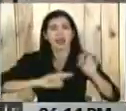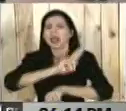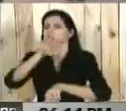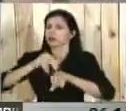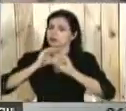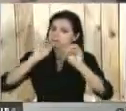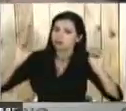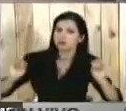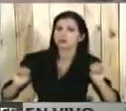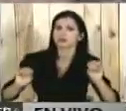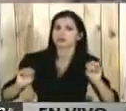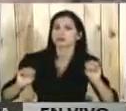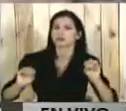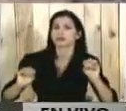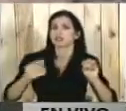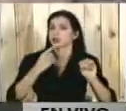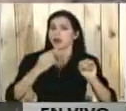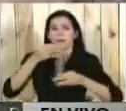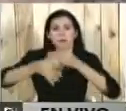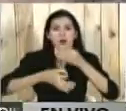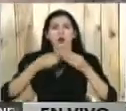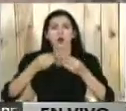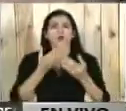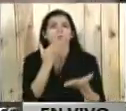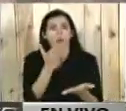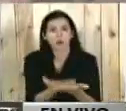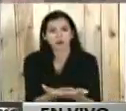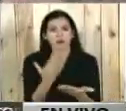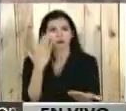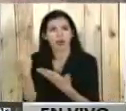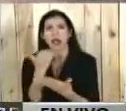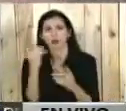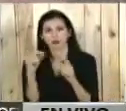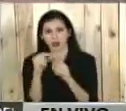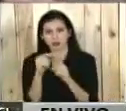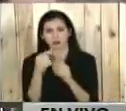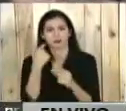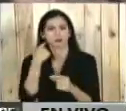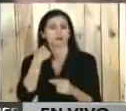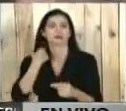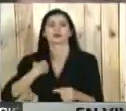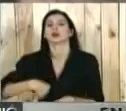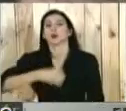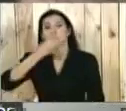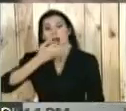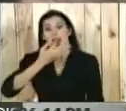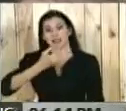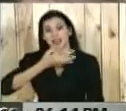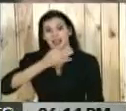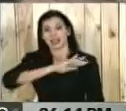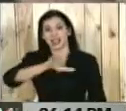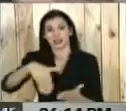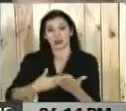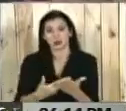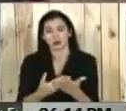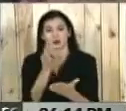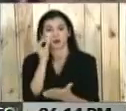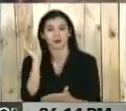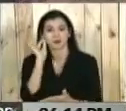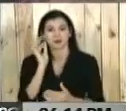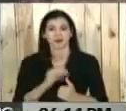las bases fundamentales para esta propuesta. Me voy a escuchar parte de sus palabras. Bueno, buenas tardes a todos y a